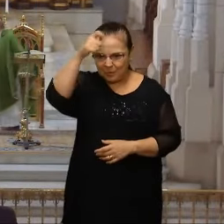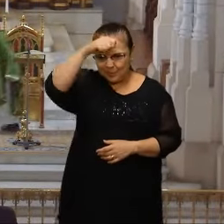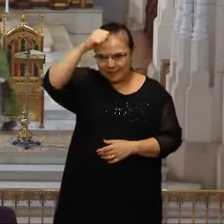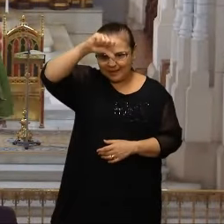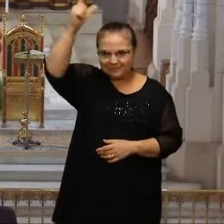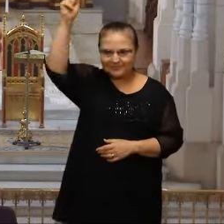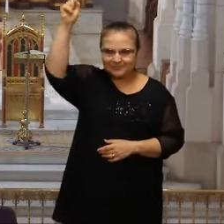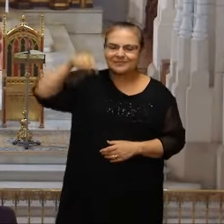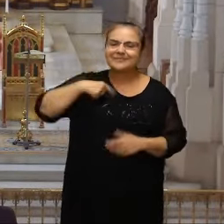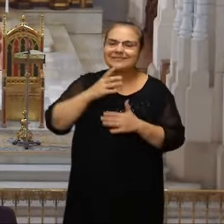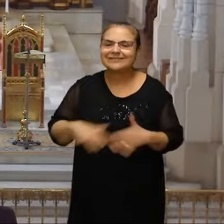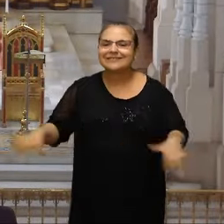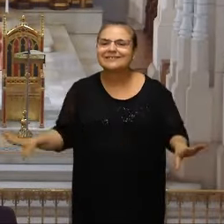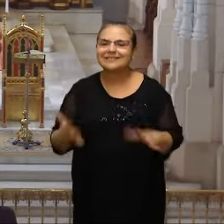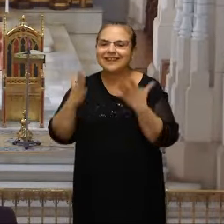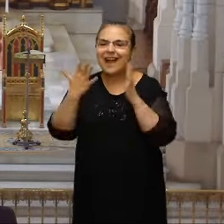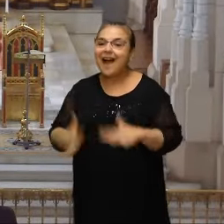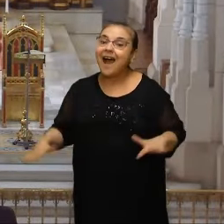Aleluya.